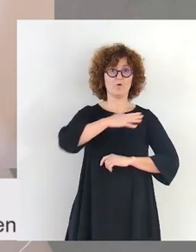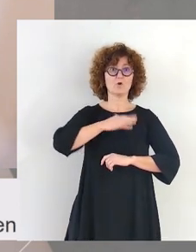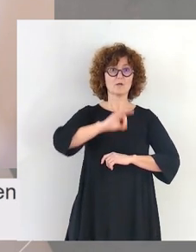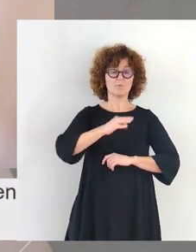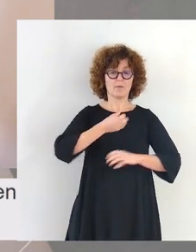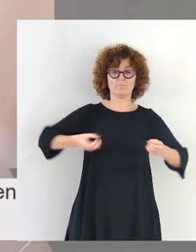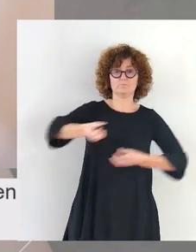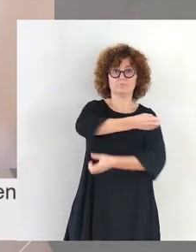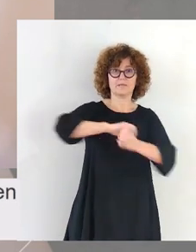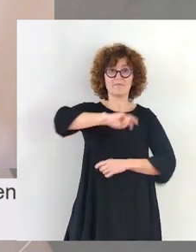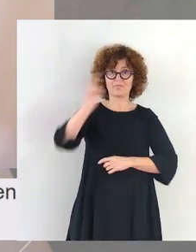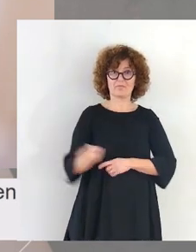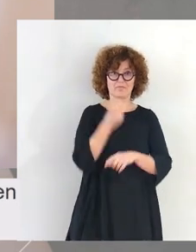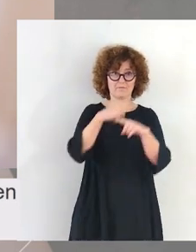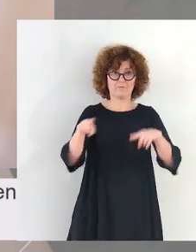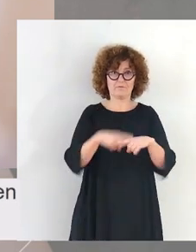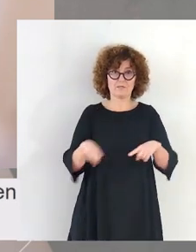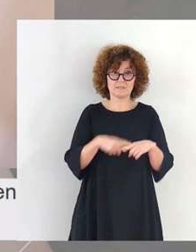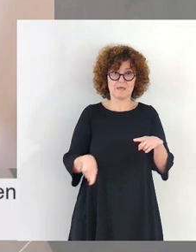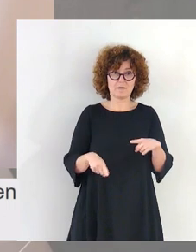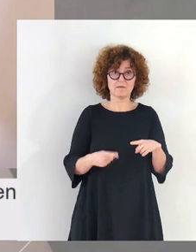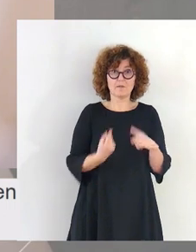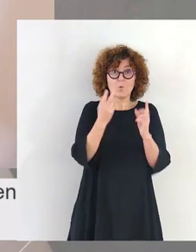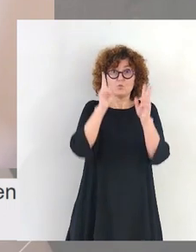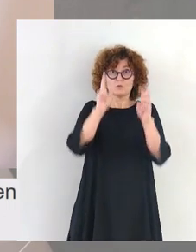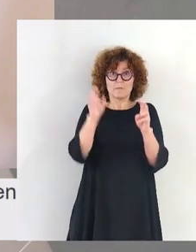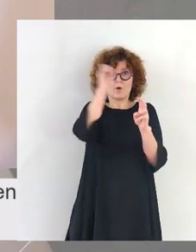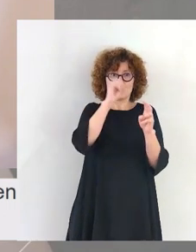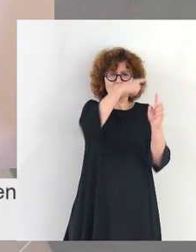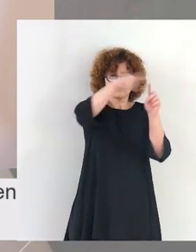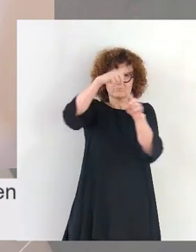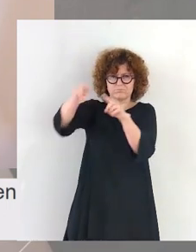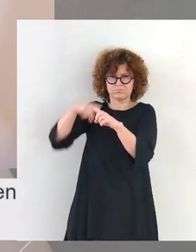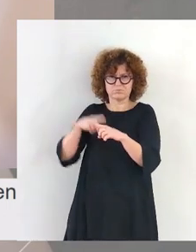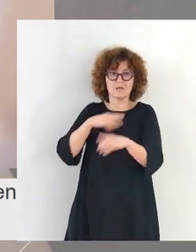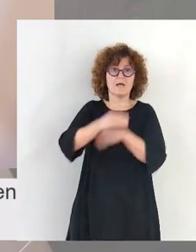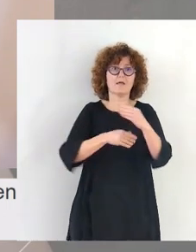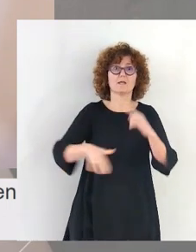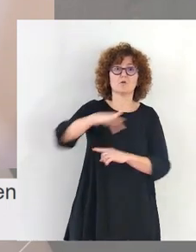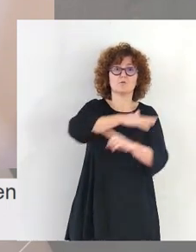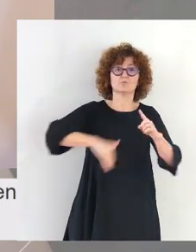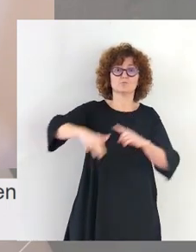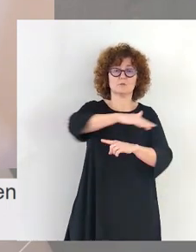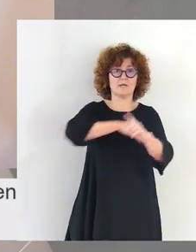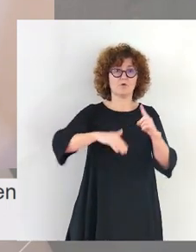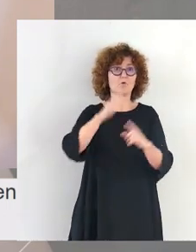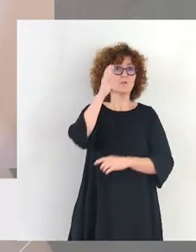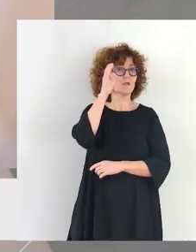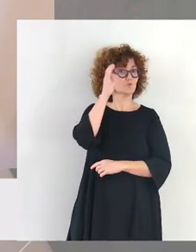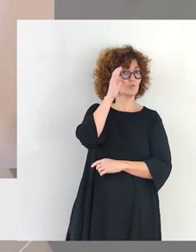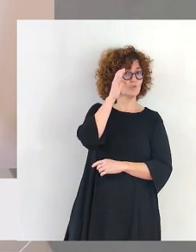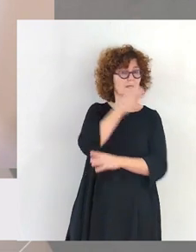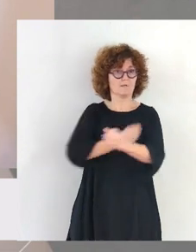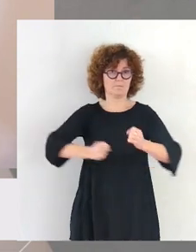lentes que sobre un mismo tema existe hacerlo en un entorno fundamental de escucha y